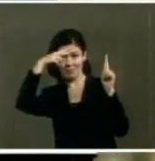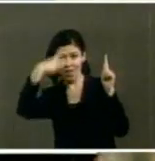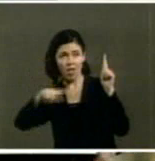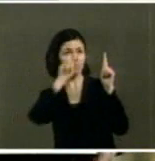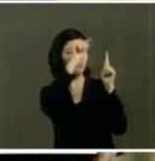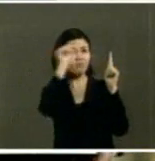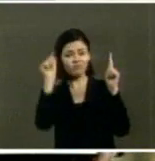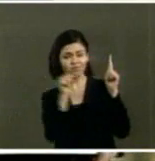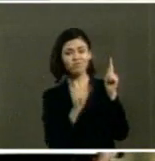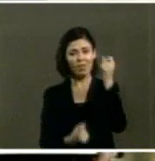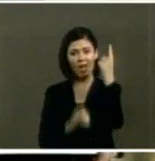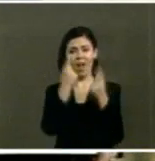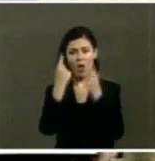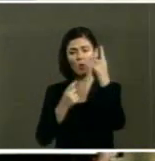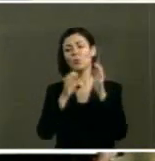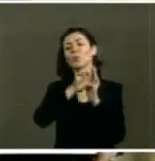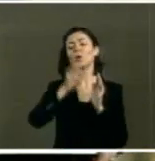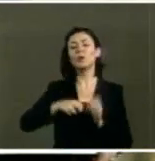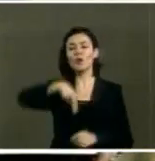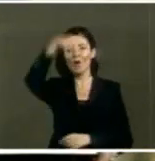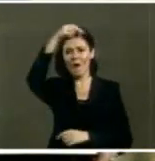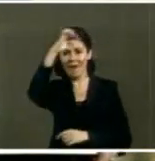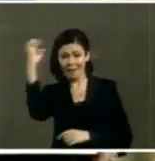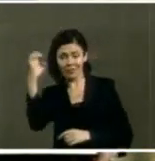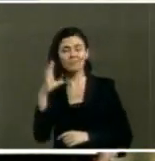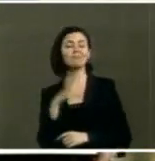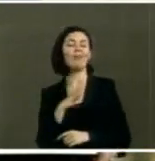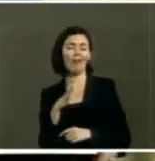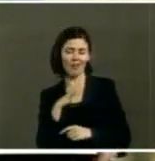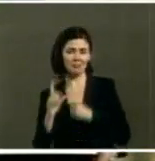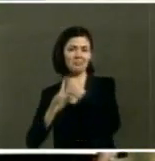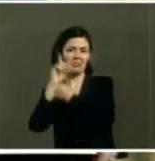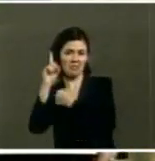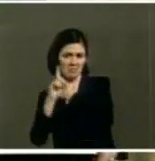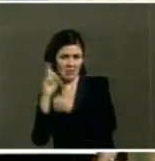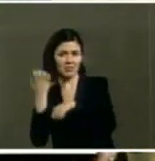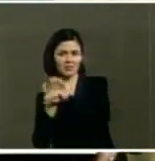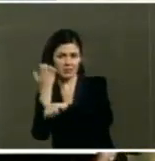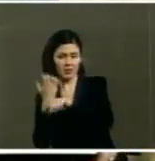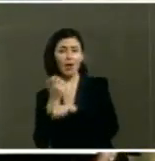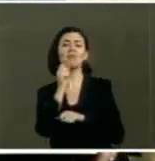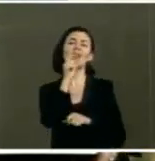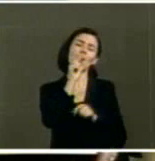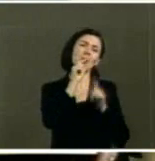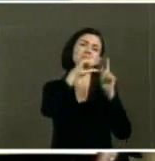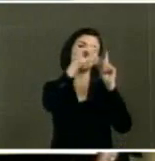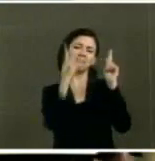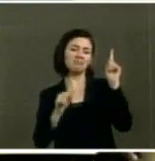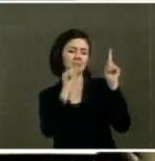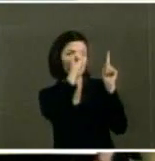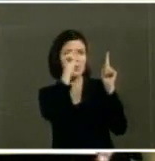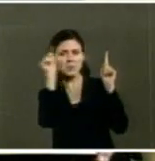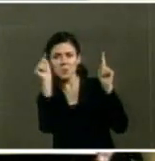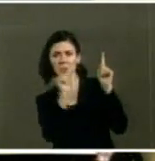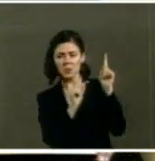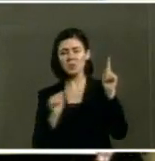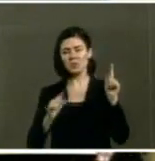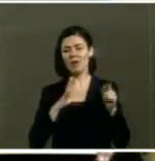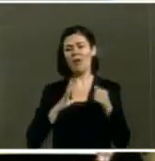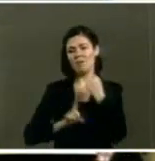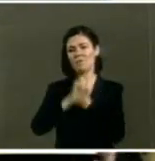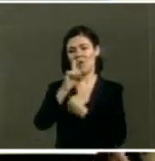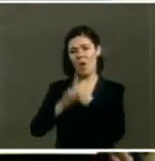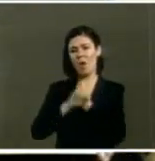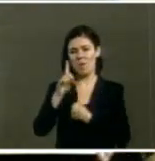como ha pasado en el noreste, ha ocurrido también en otras regiones de México. El análisis ahí de ese